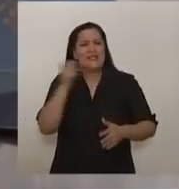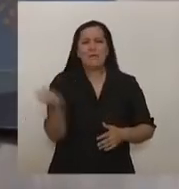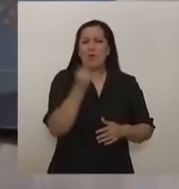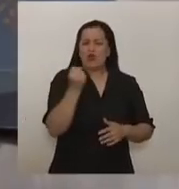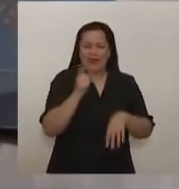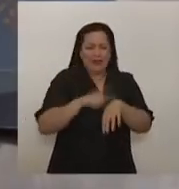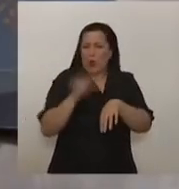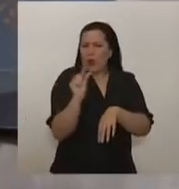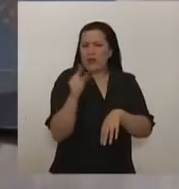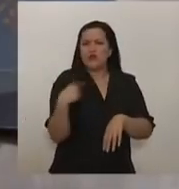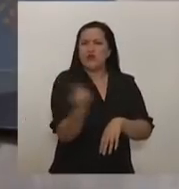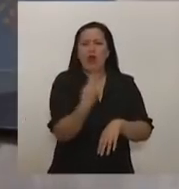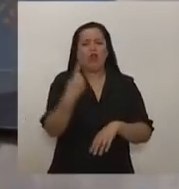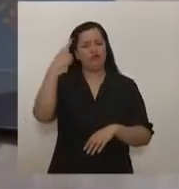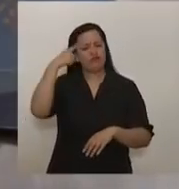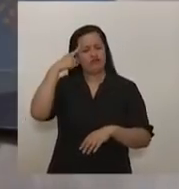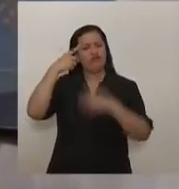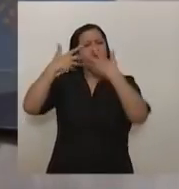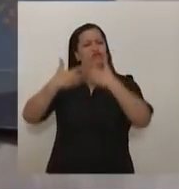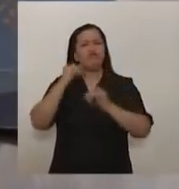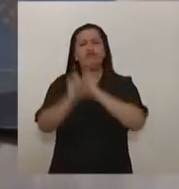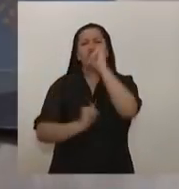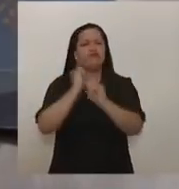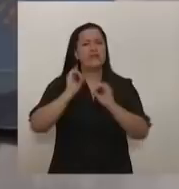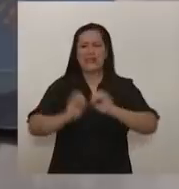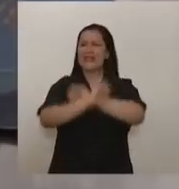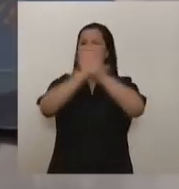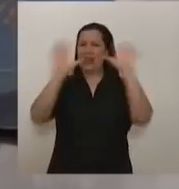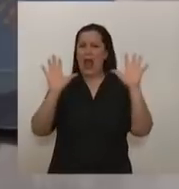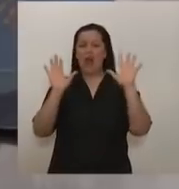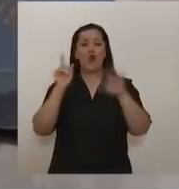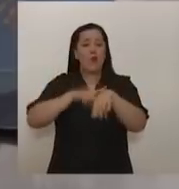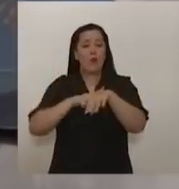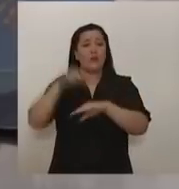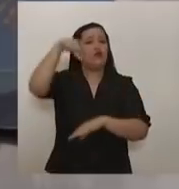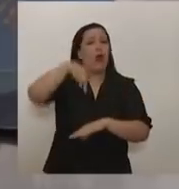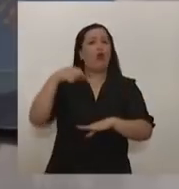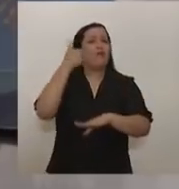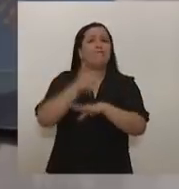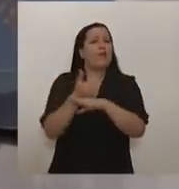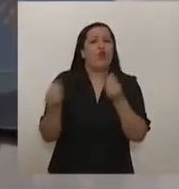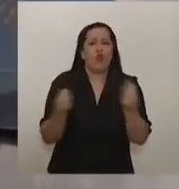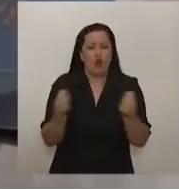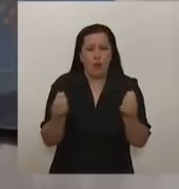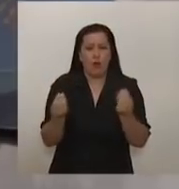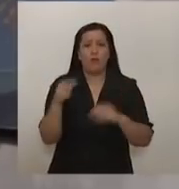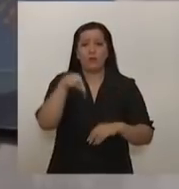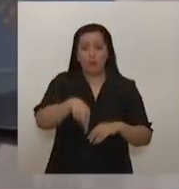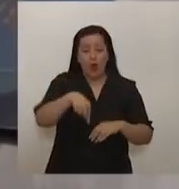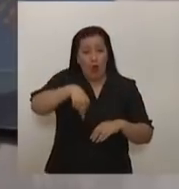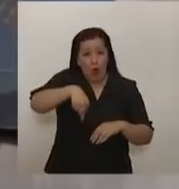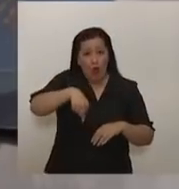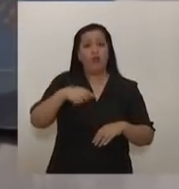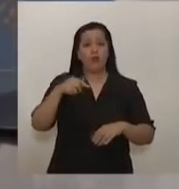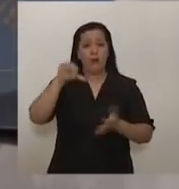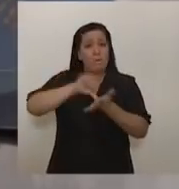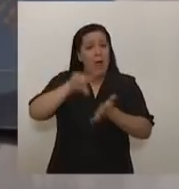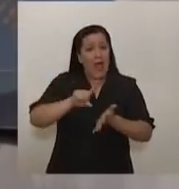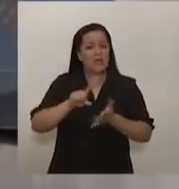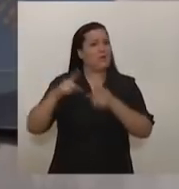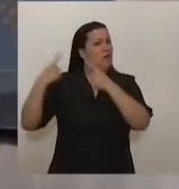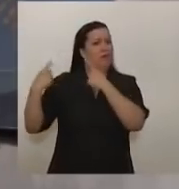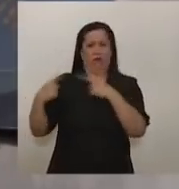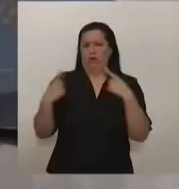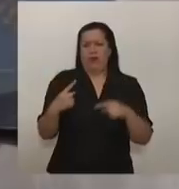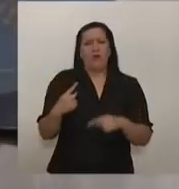tomarnos unos minutos para repasar de manera clara en el lugar en que estamos parados, porque hoy nuestro país es muy